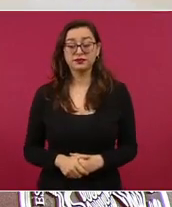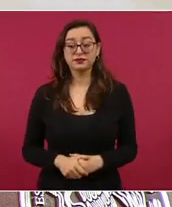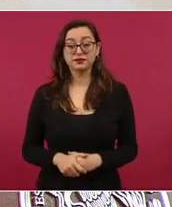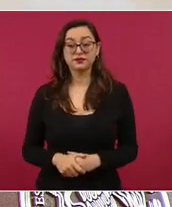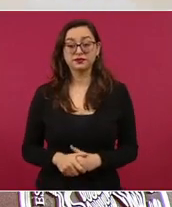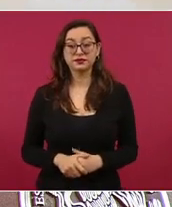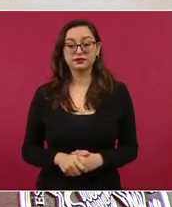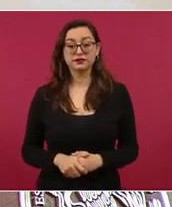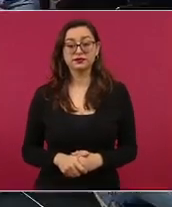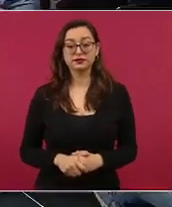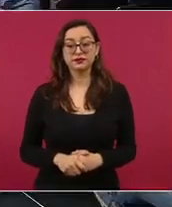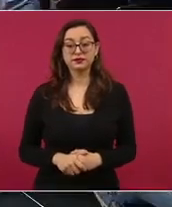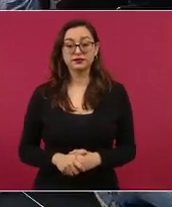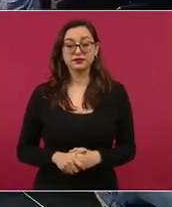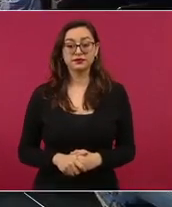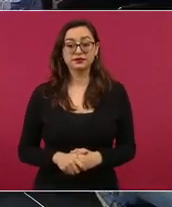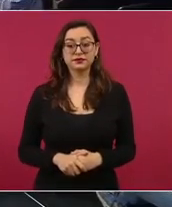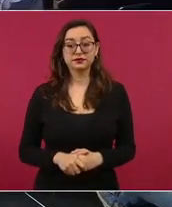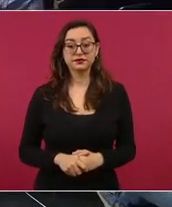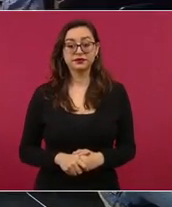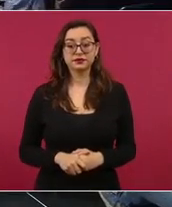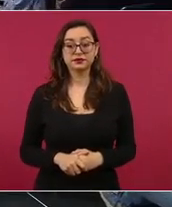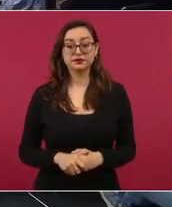estaba yo